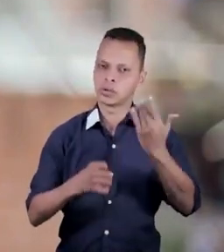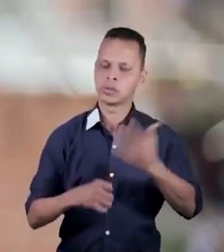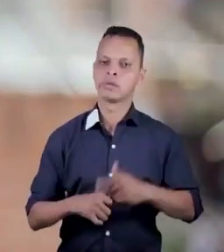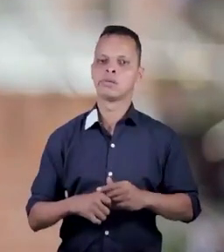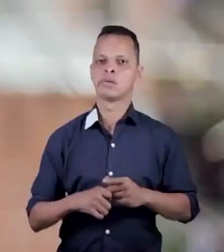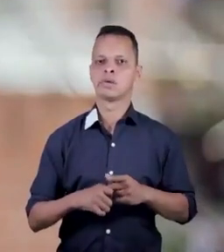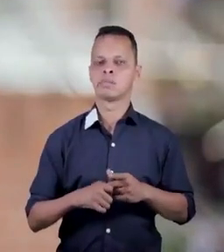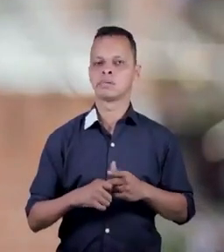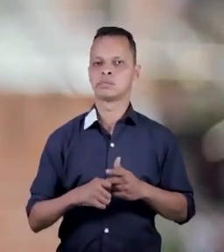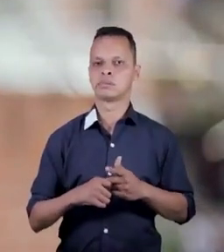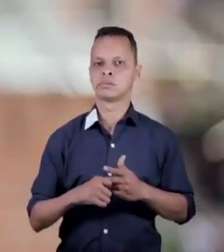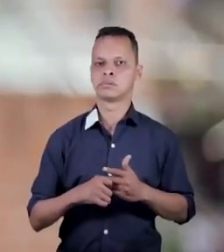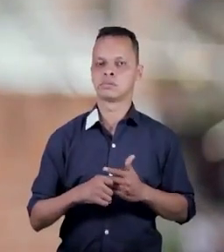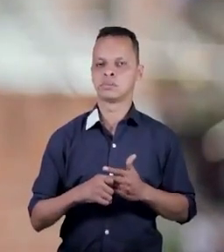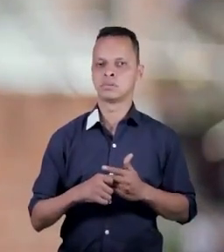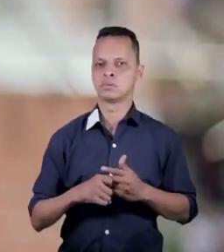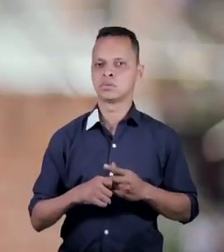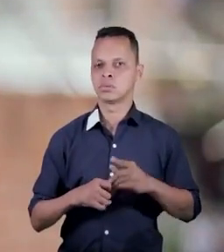iniciamos